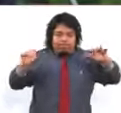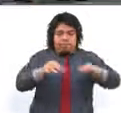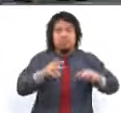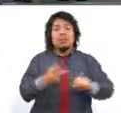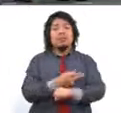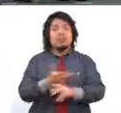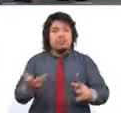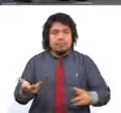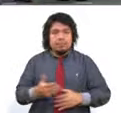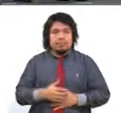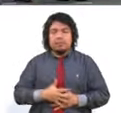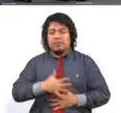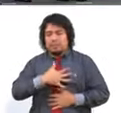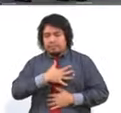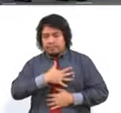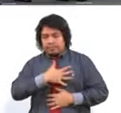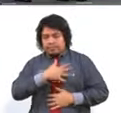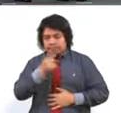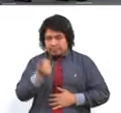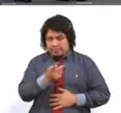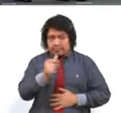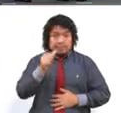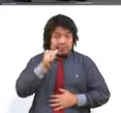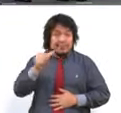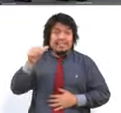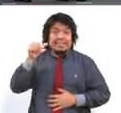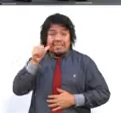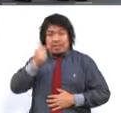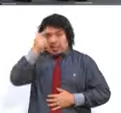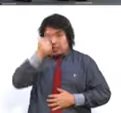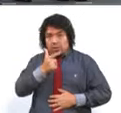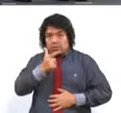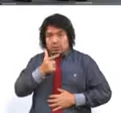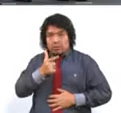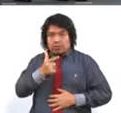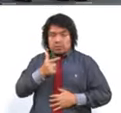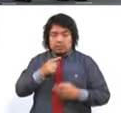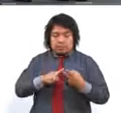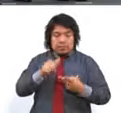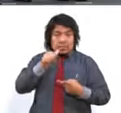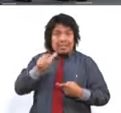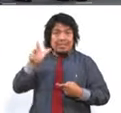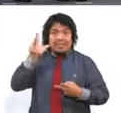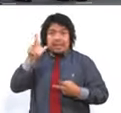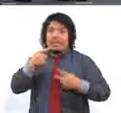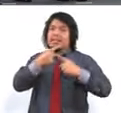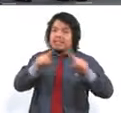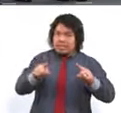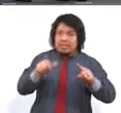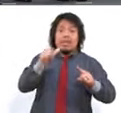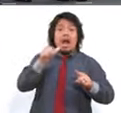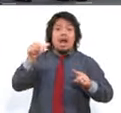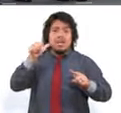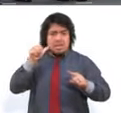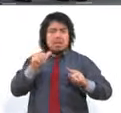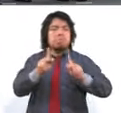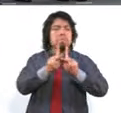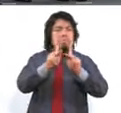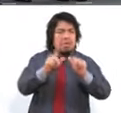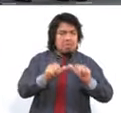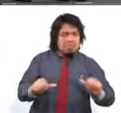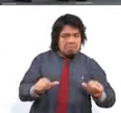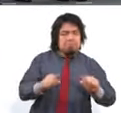secretario. Si me permite, quisiera comentar, las rodadas de ayer fueron muy distintas a las de antier. Ayer se llevaron en paz, se platicó por parte